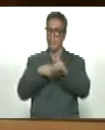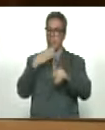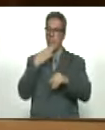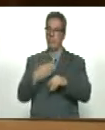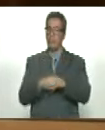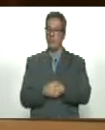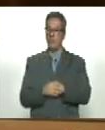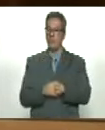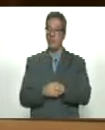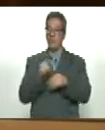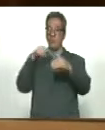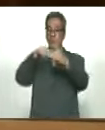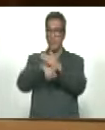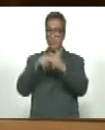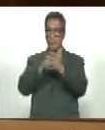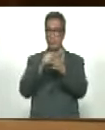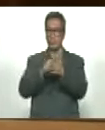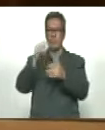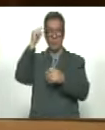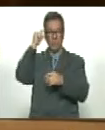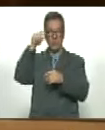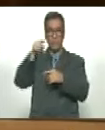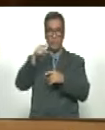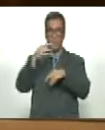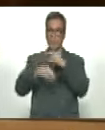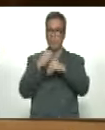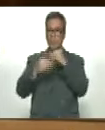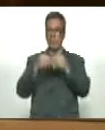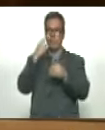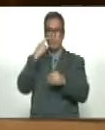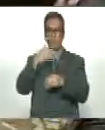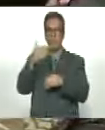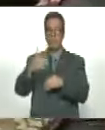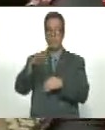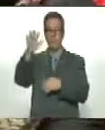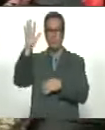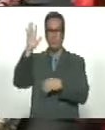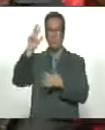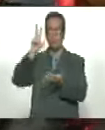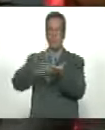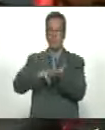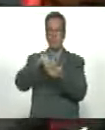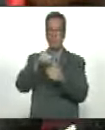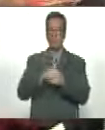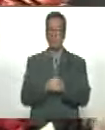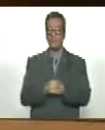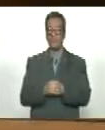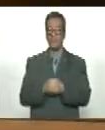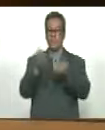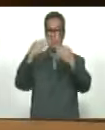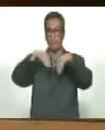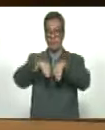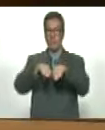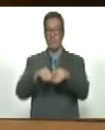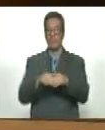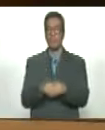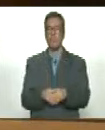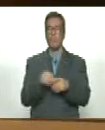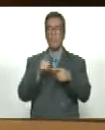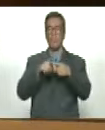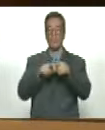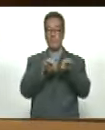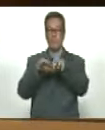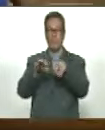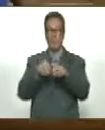solicitada para incluir el punto en el orden del día, sírvanse manifestar con la señal de costumbre. Aprobado. Siguiente punto de la cuenta,